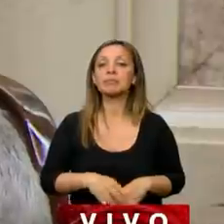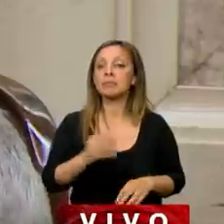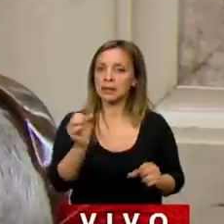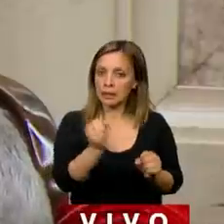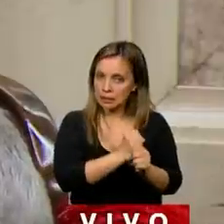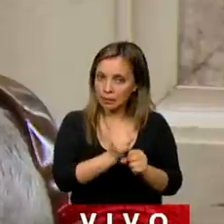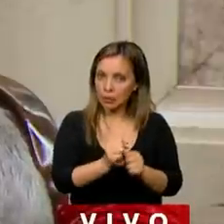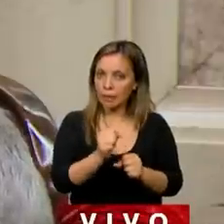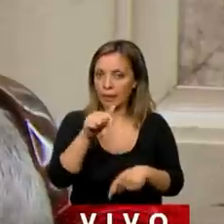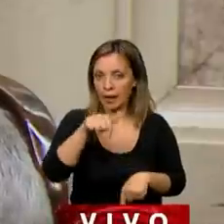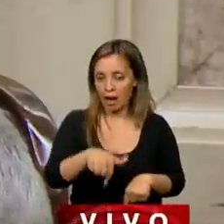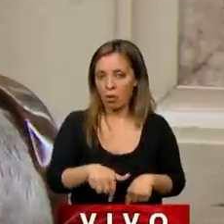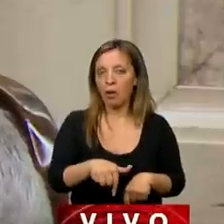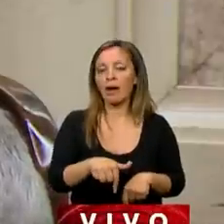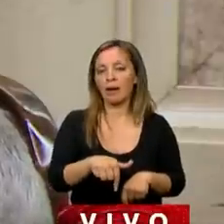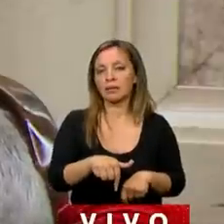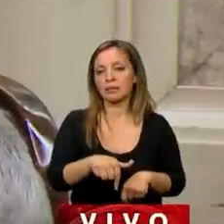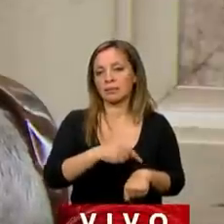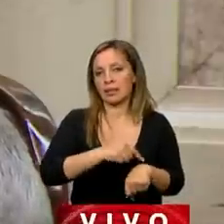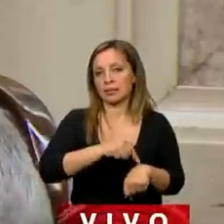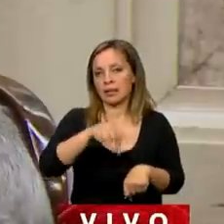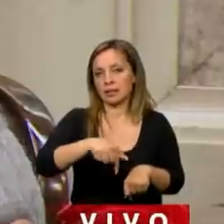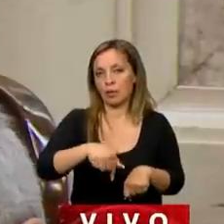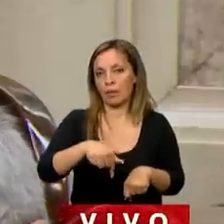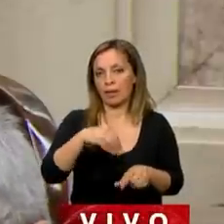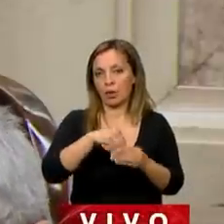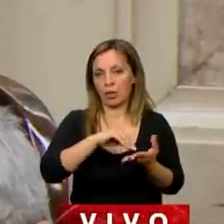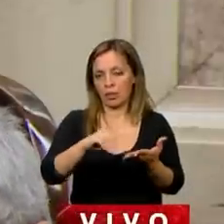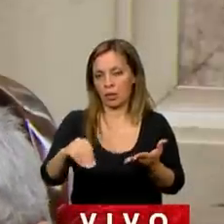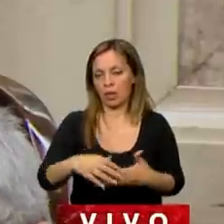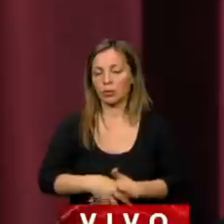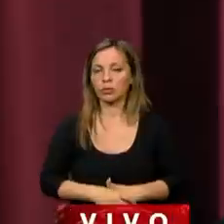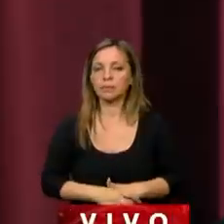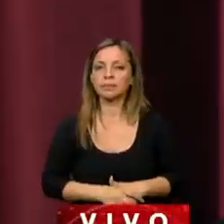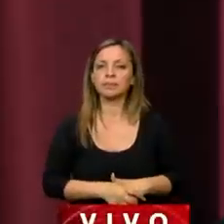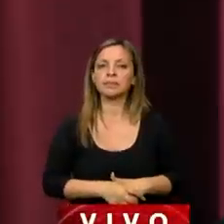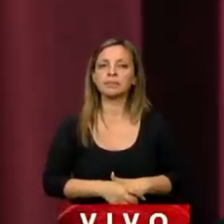se apruebe esto en este momento en el recinto.